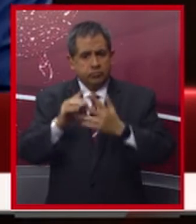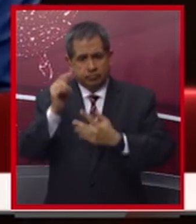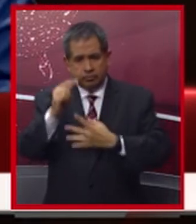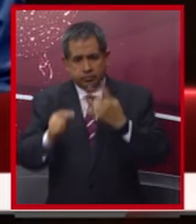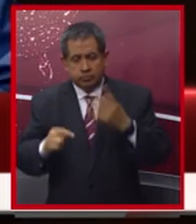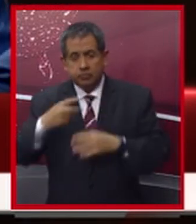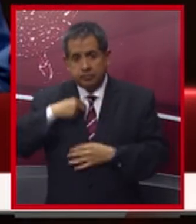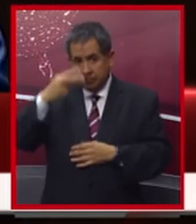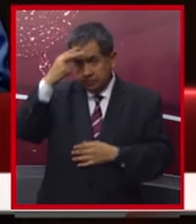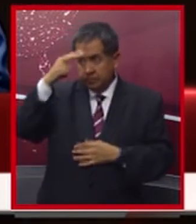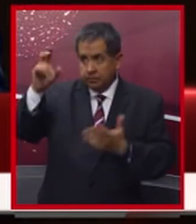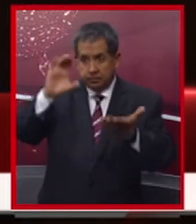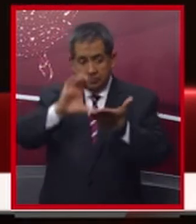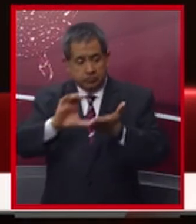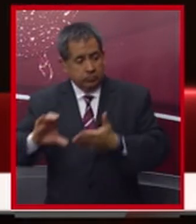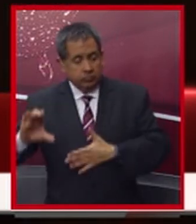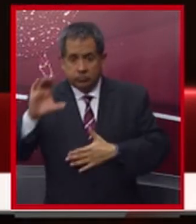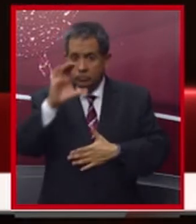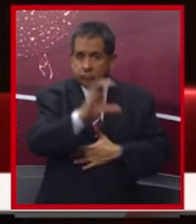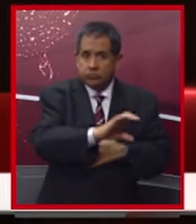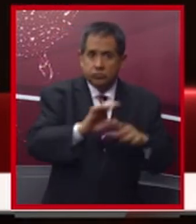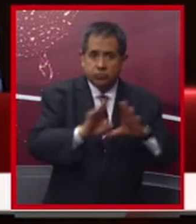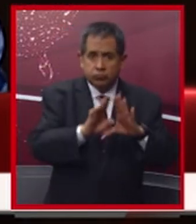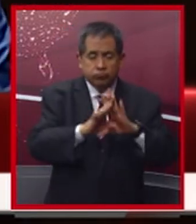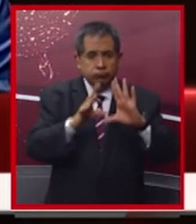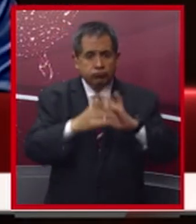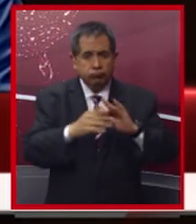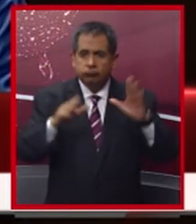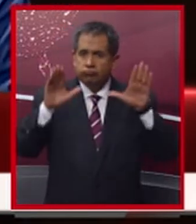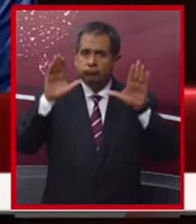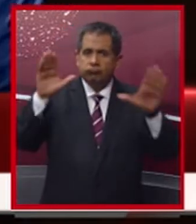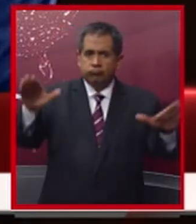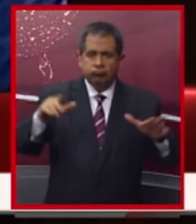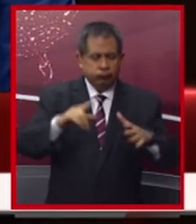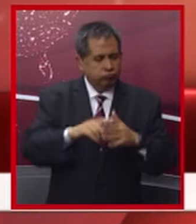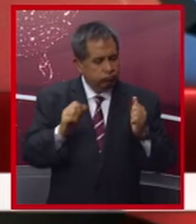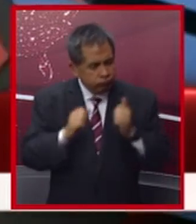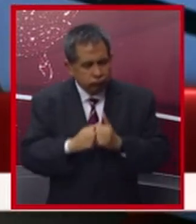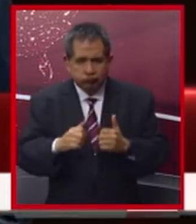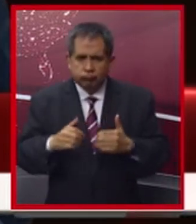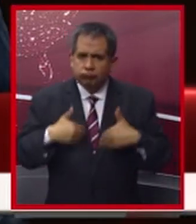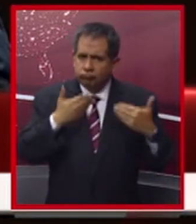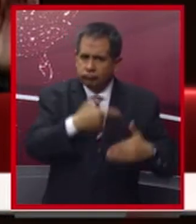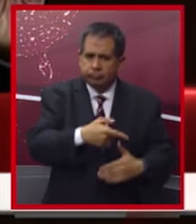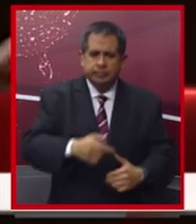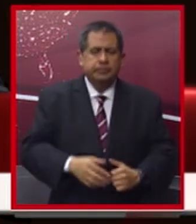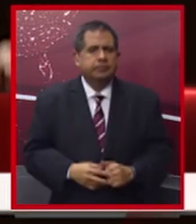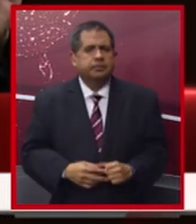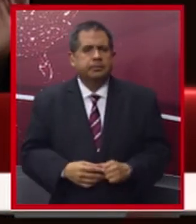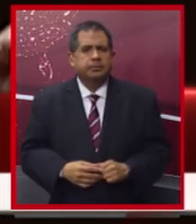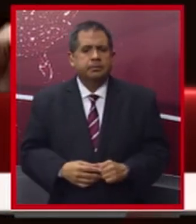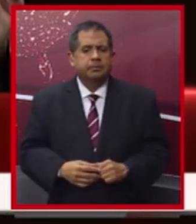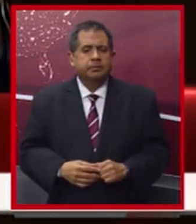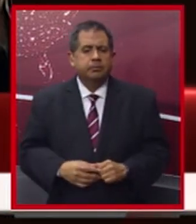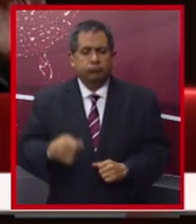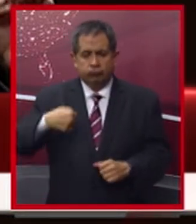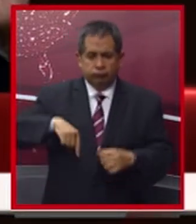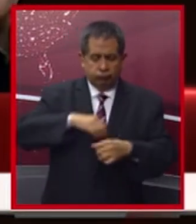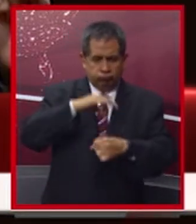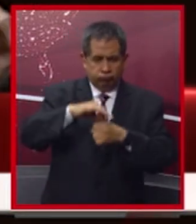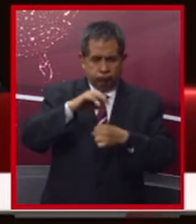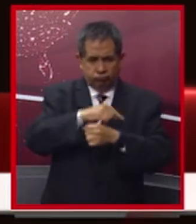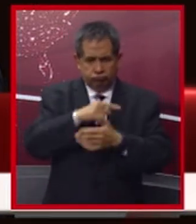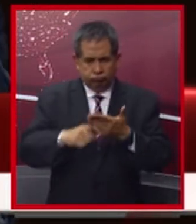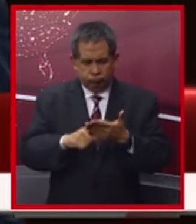en México, en nuestro México, su industria aérea y su confianza. Lo que nosotros vamos a votar es un traje